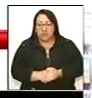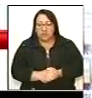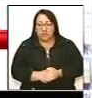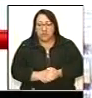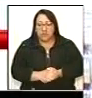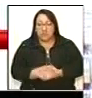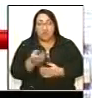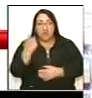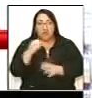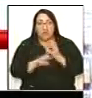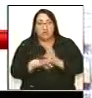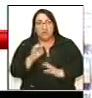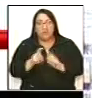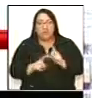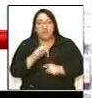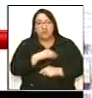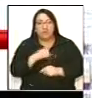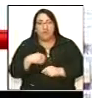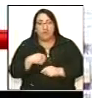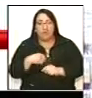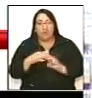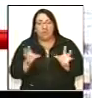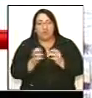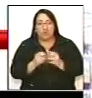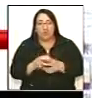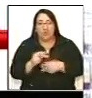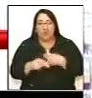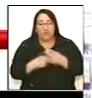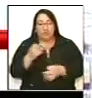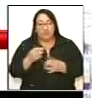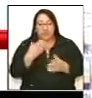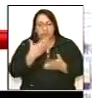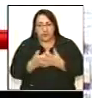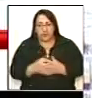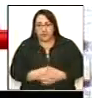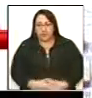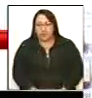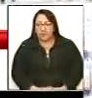que va a elegir a los integrantes de la Junta Nacional de Justicia. Gracias.